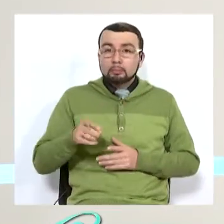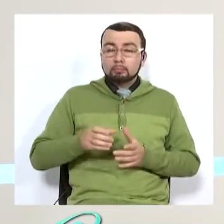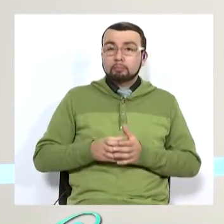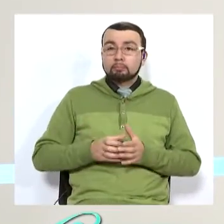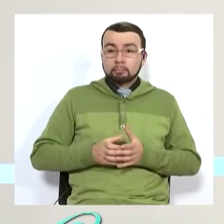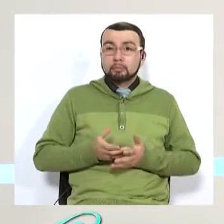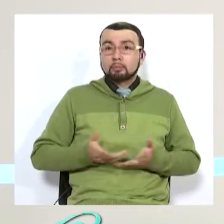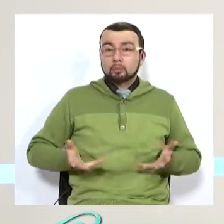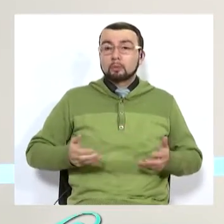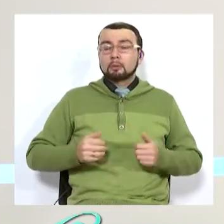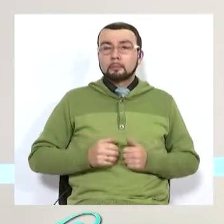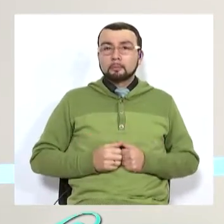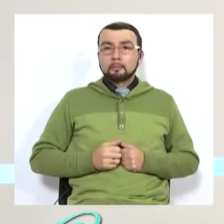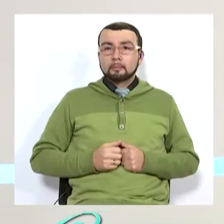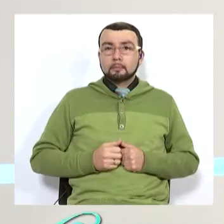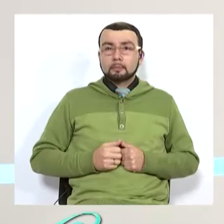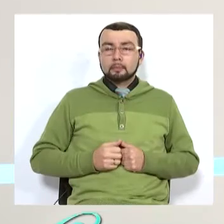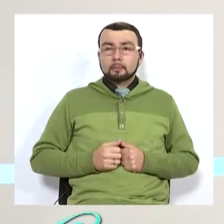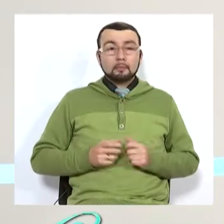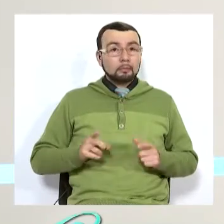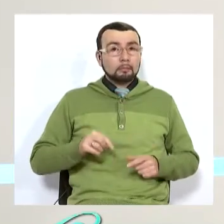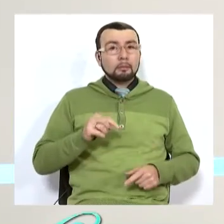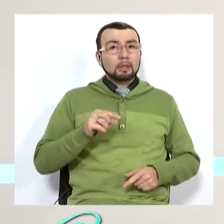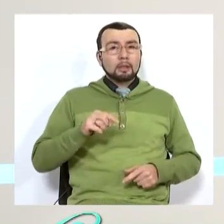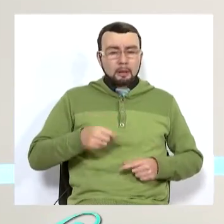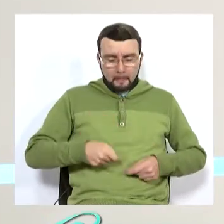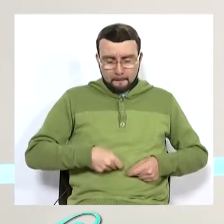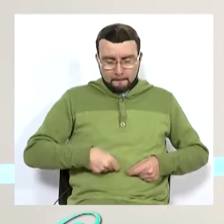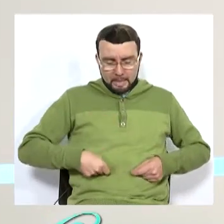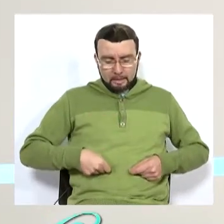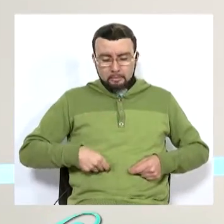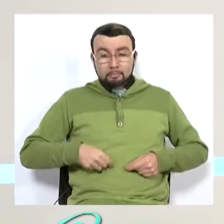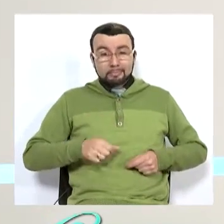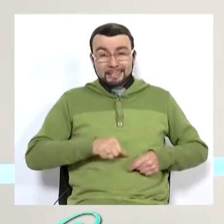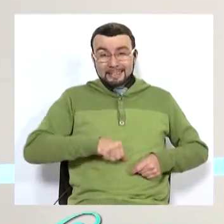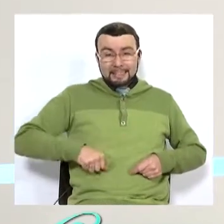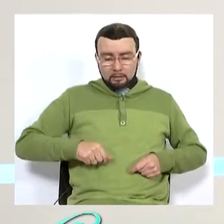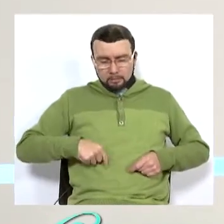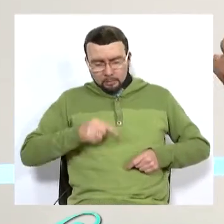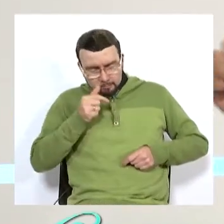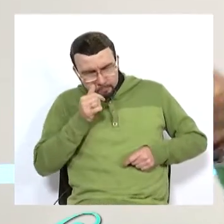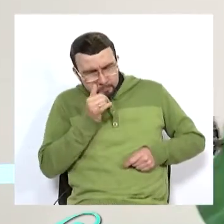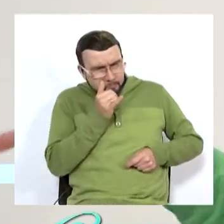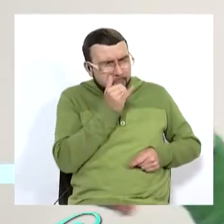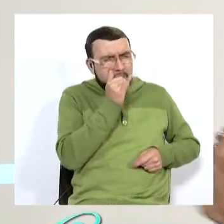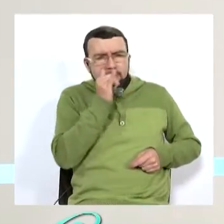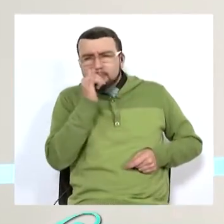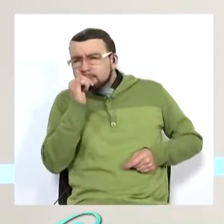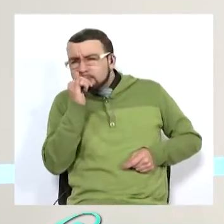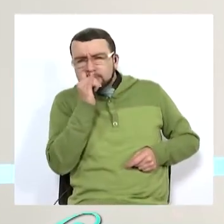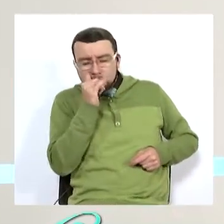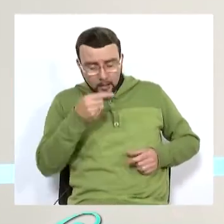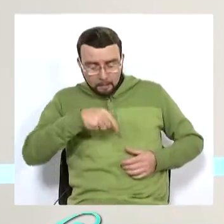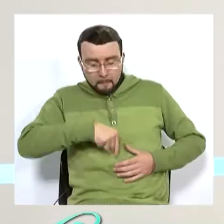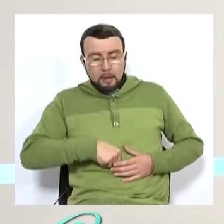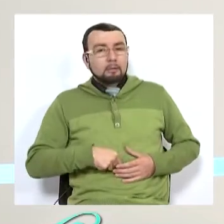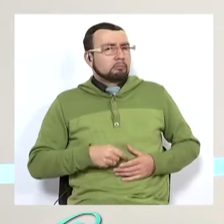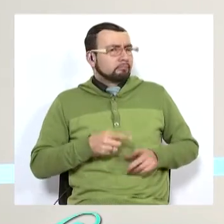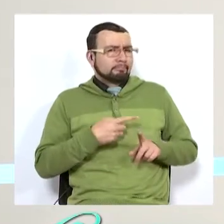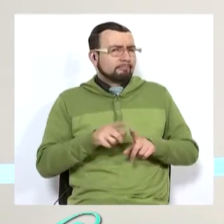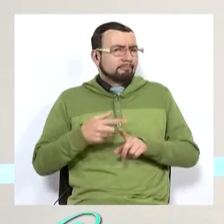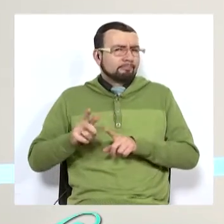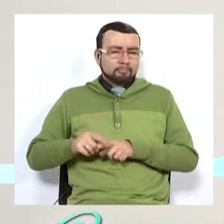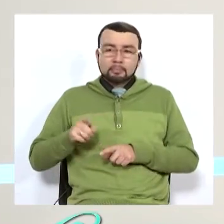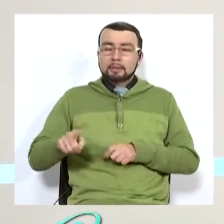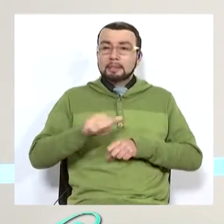tomografía, de la laparoscopia, que es hacer unos pequeños roticos y entrar y mirar allá adentro que hay en el intestino,